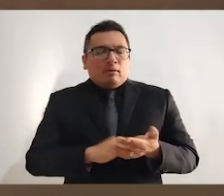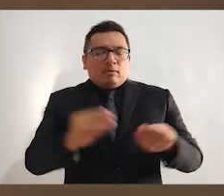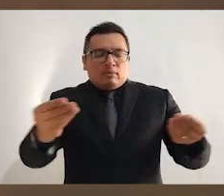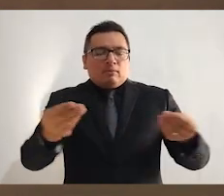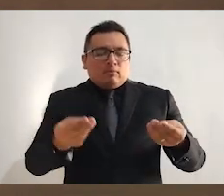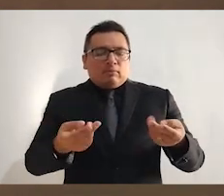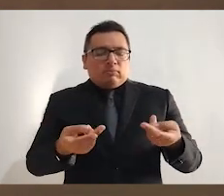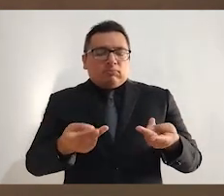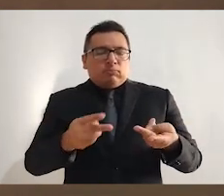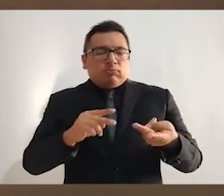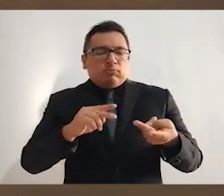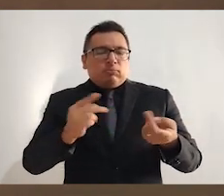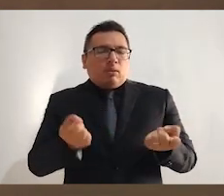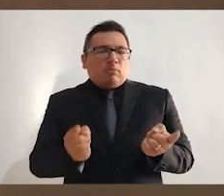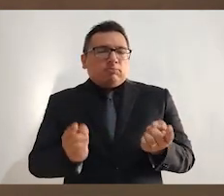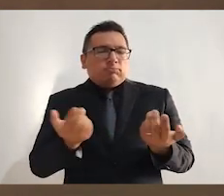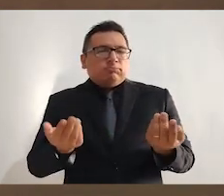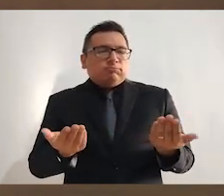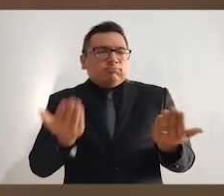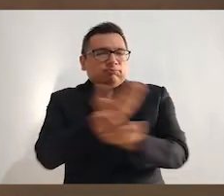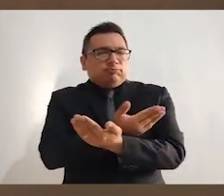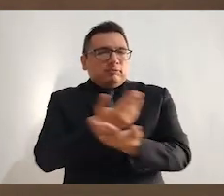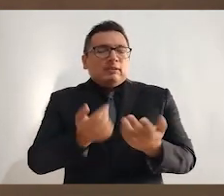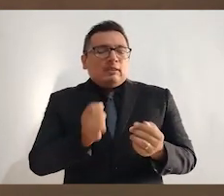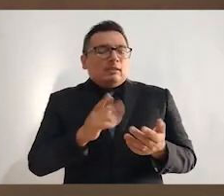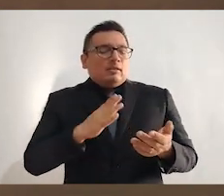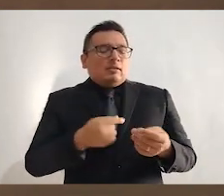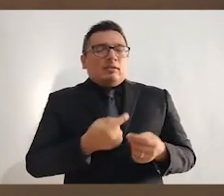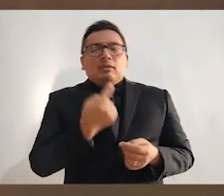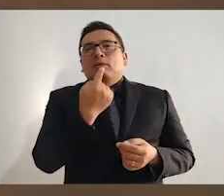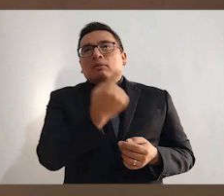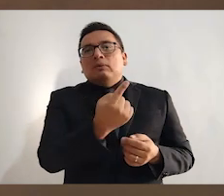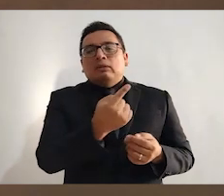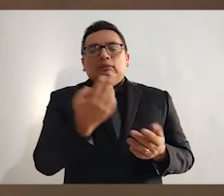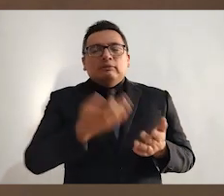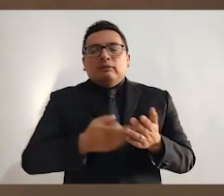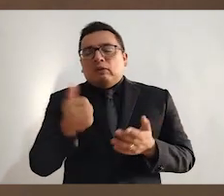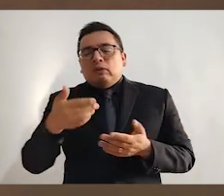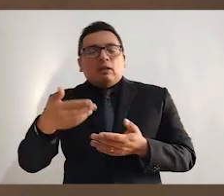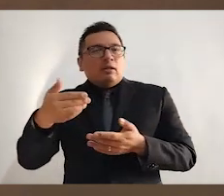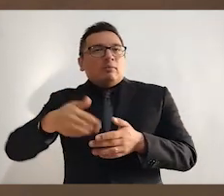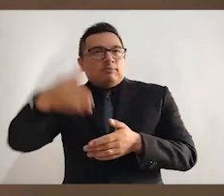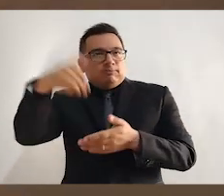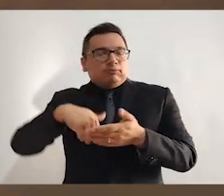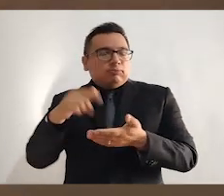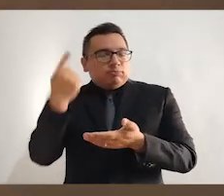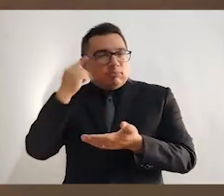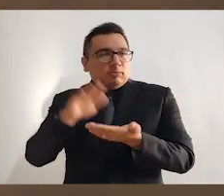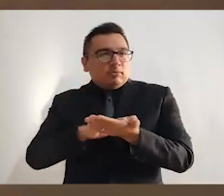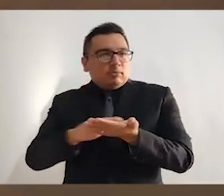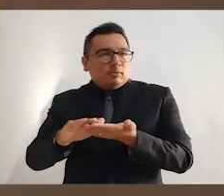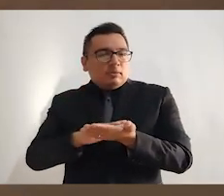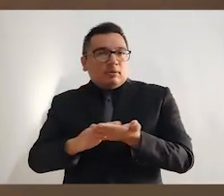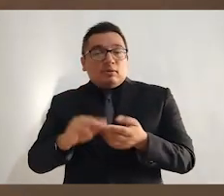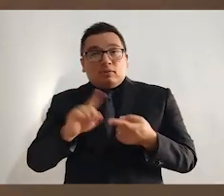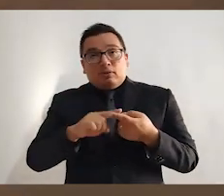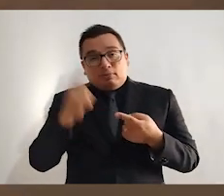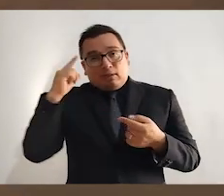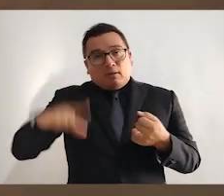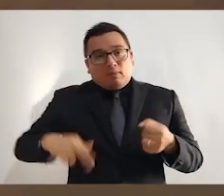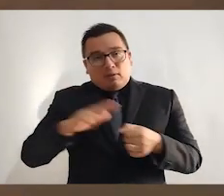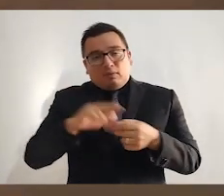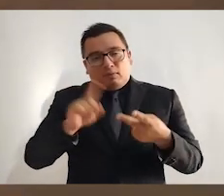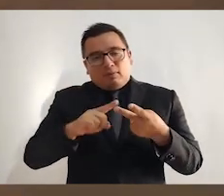dieron invertidas. O sea, había solamente una plantilla en lugar de las dos que debían de haber habido para gobernatura y